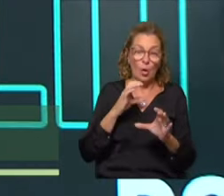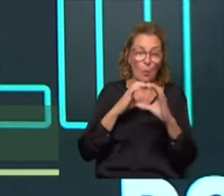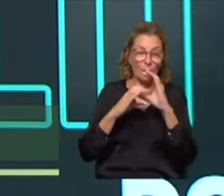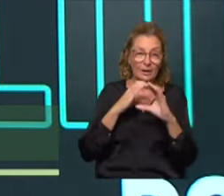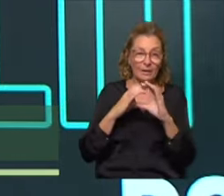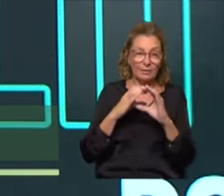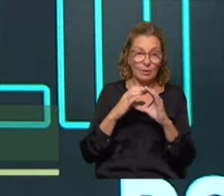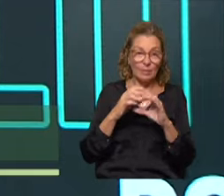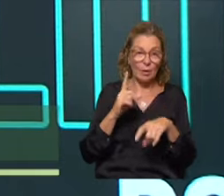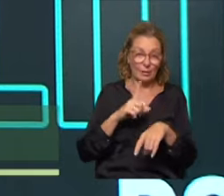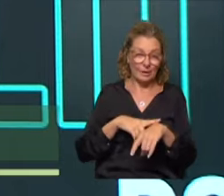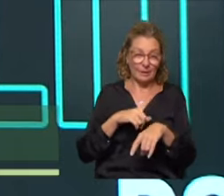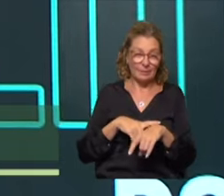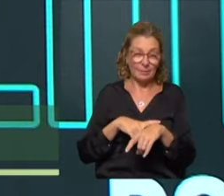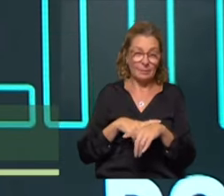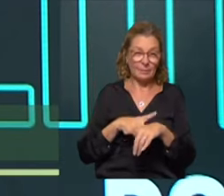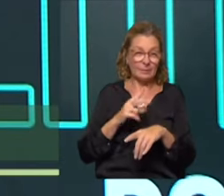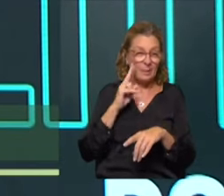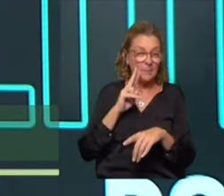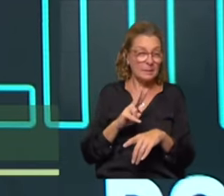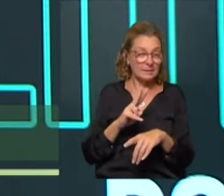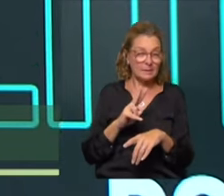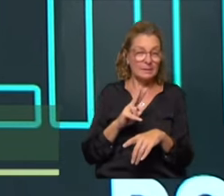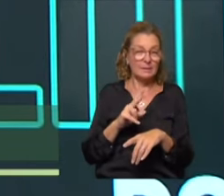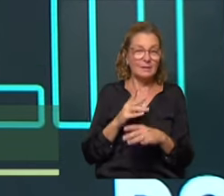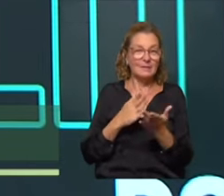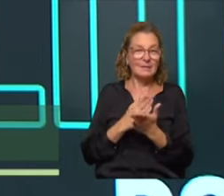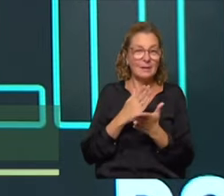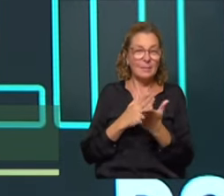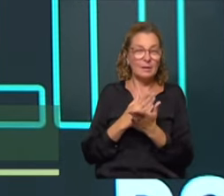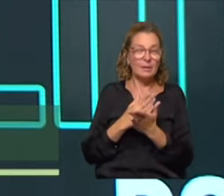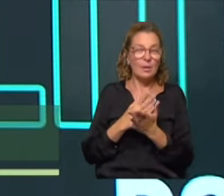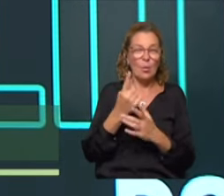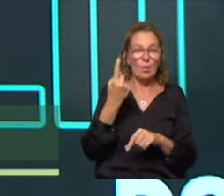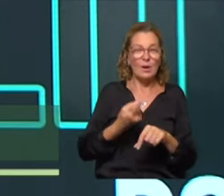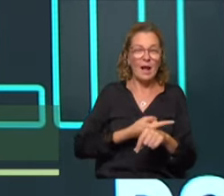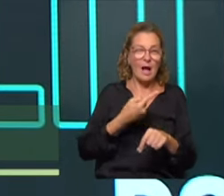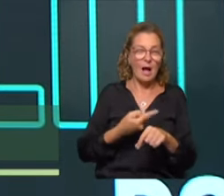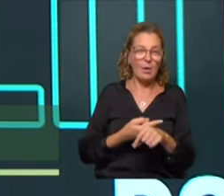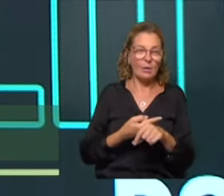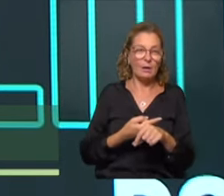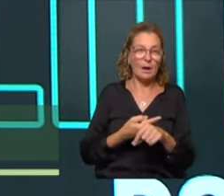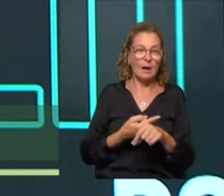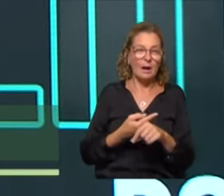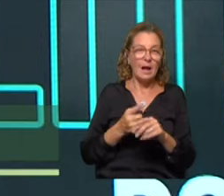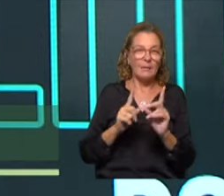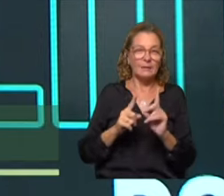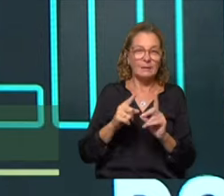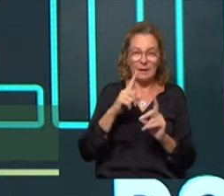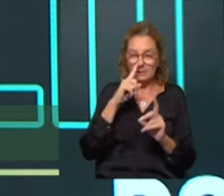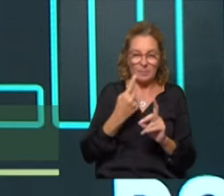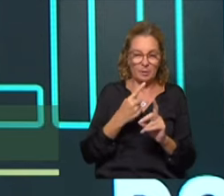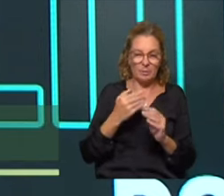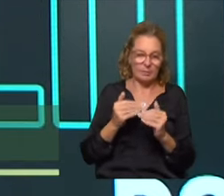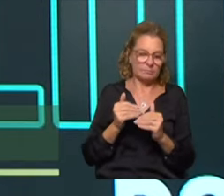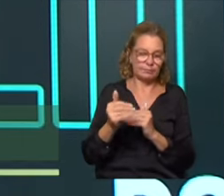y el manejo de los tiempos, que si uno mide, han sido siempre en el entorno de una hora y es más, en algún momento hasta apuró para que no se fuera